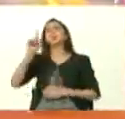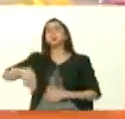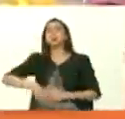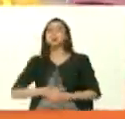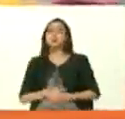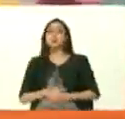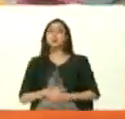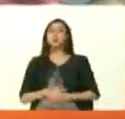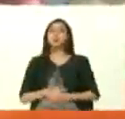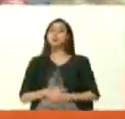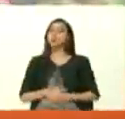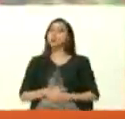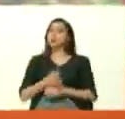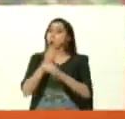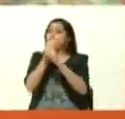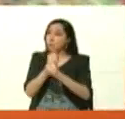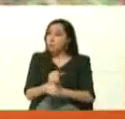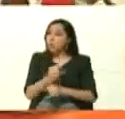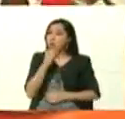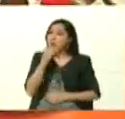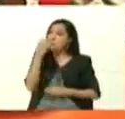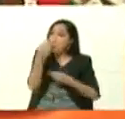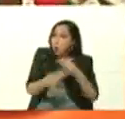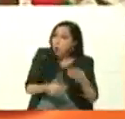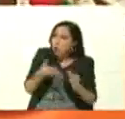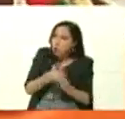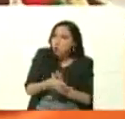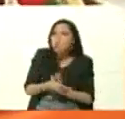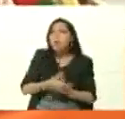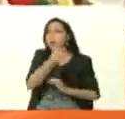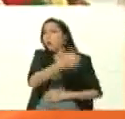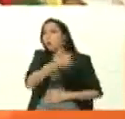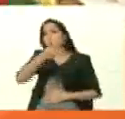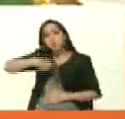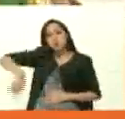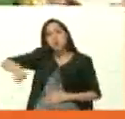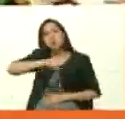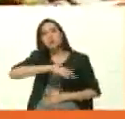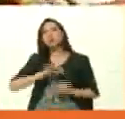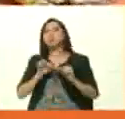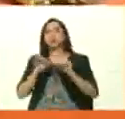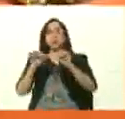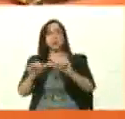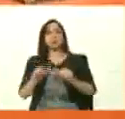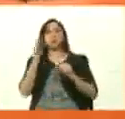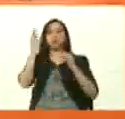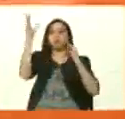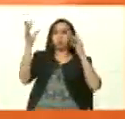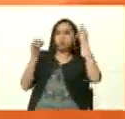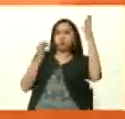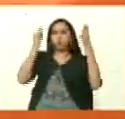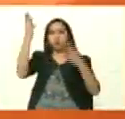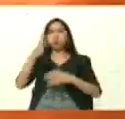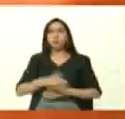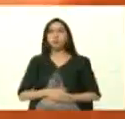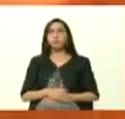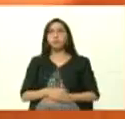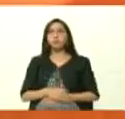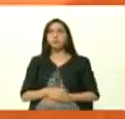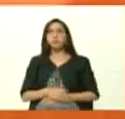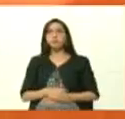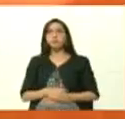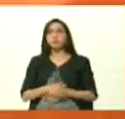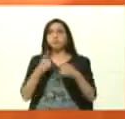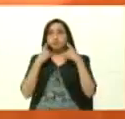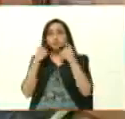habrá muy pronto anuncios muy relevantes para los emprendedores, para que sigan creativos, sigan con este ingenio,